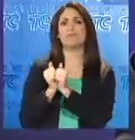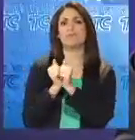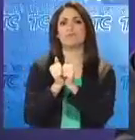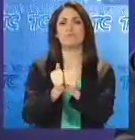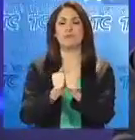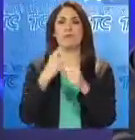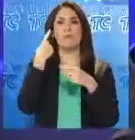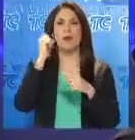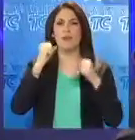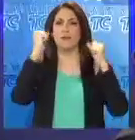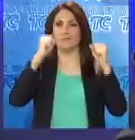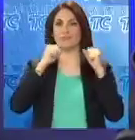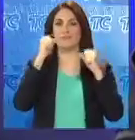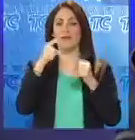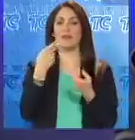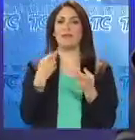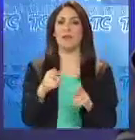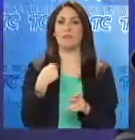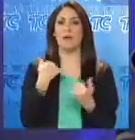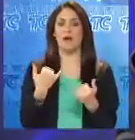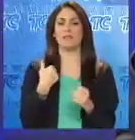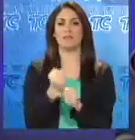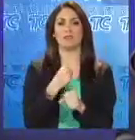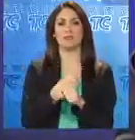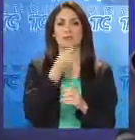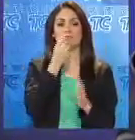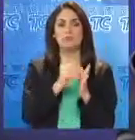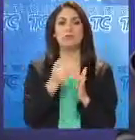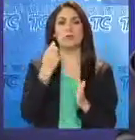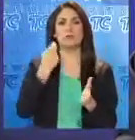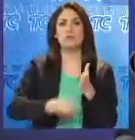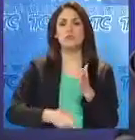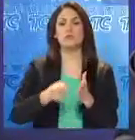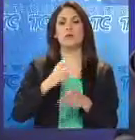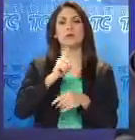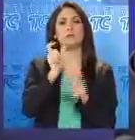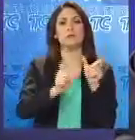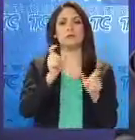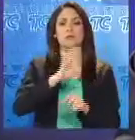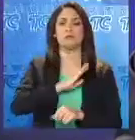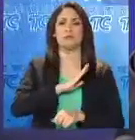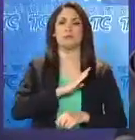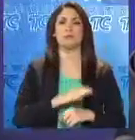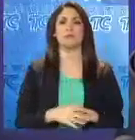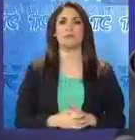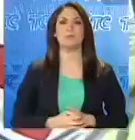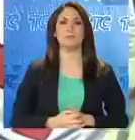durante las protestas y anunció que tomará acciones legales contra los agresores.